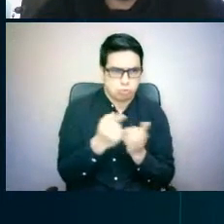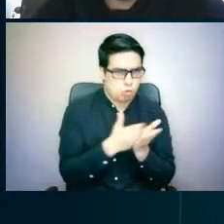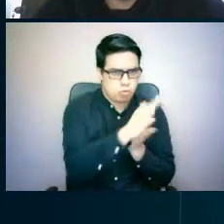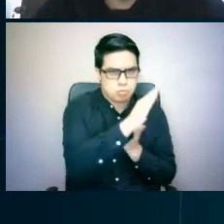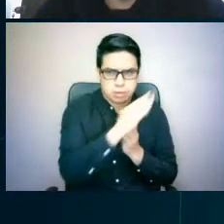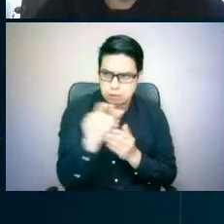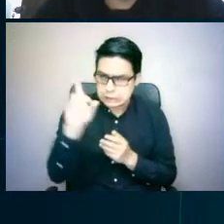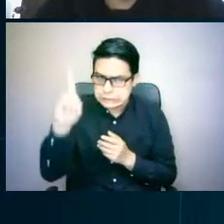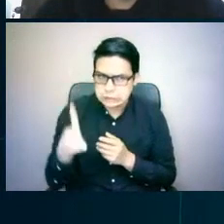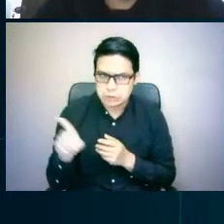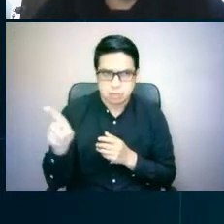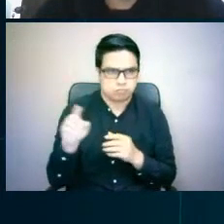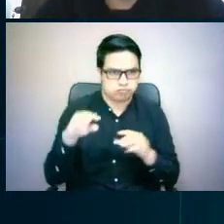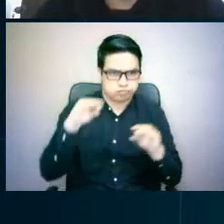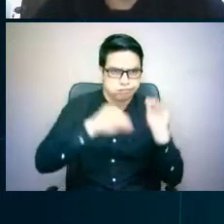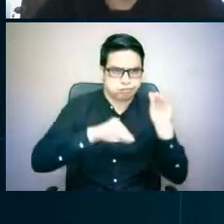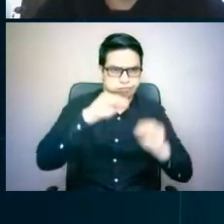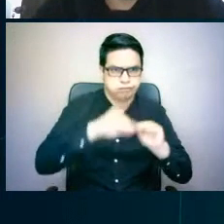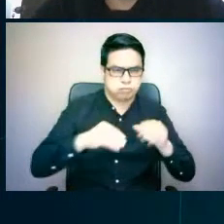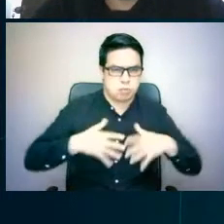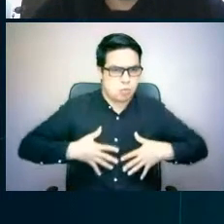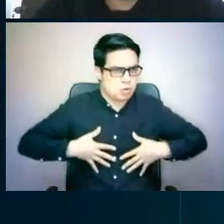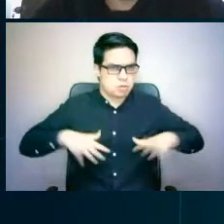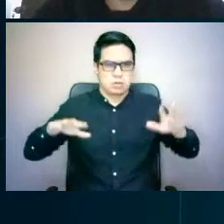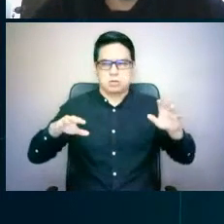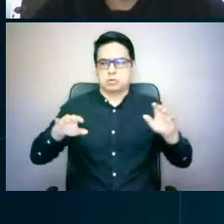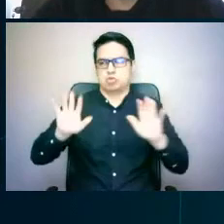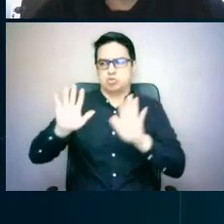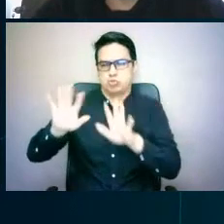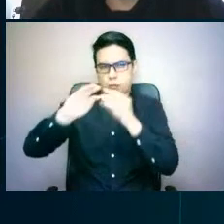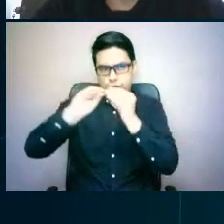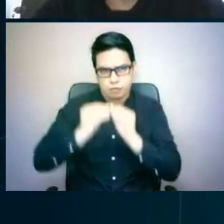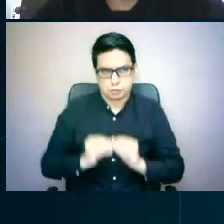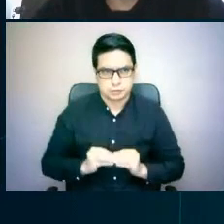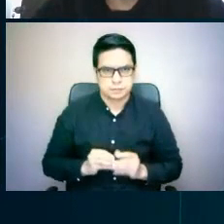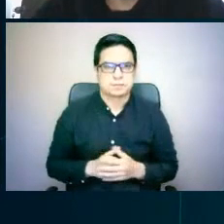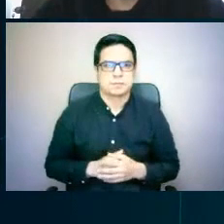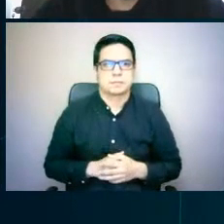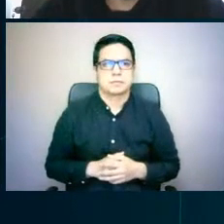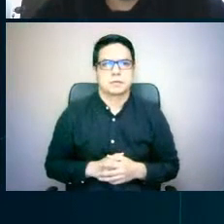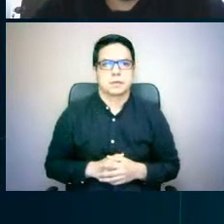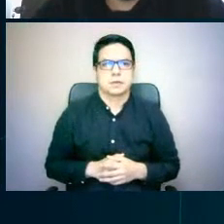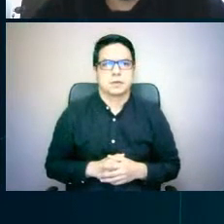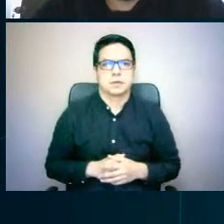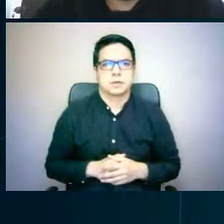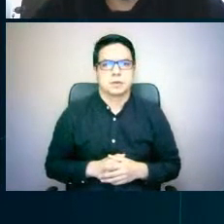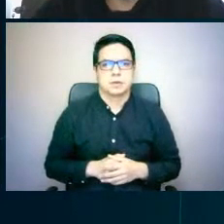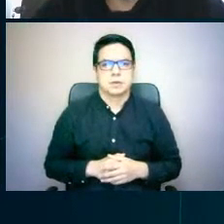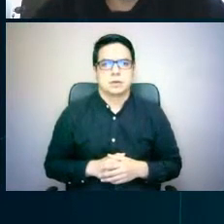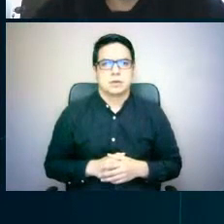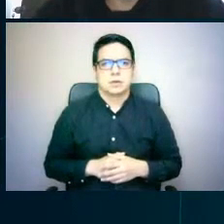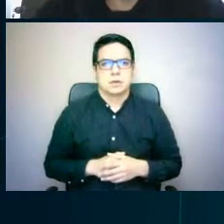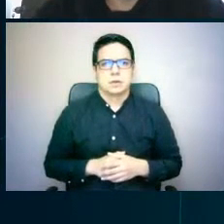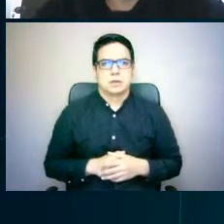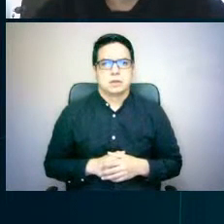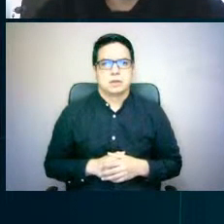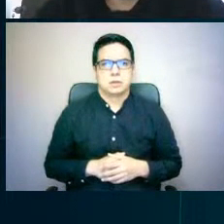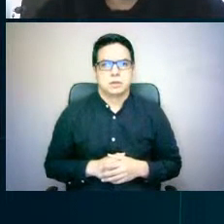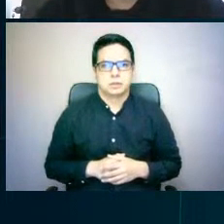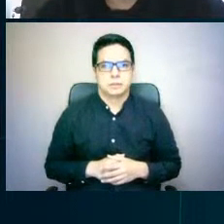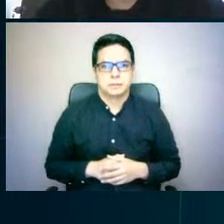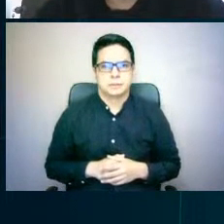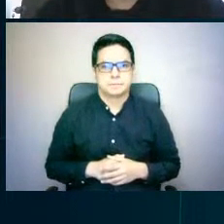acá este apartado que nos dice que efectivamente manejar un aire